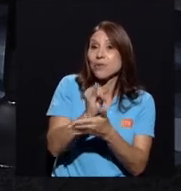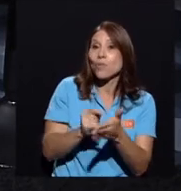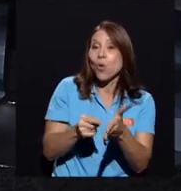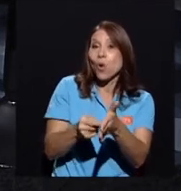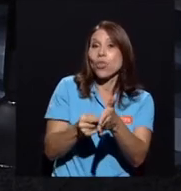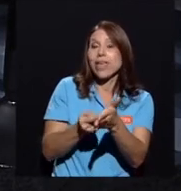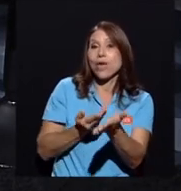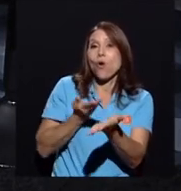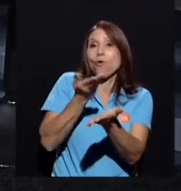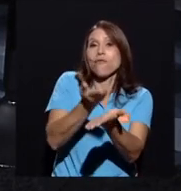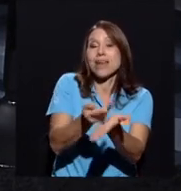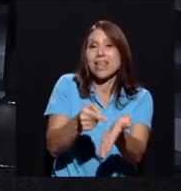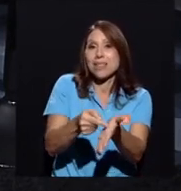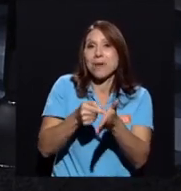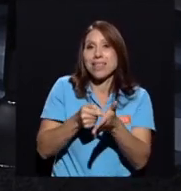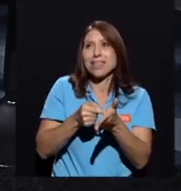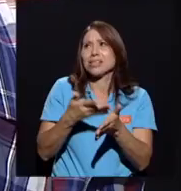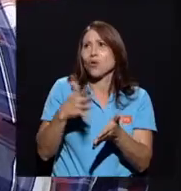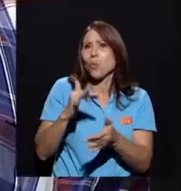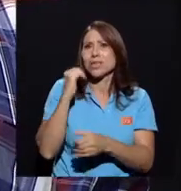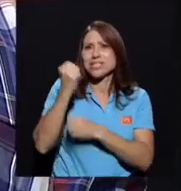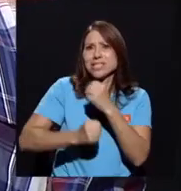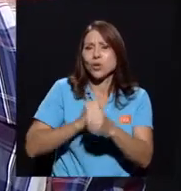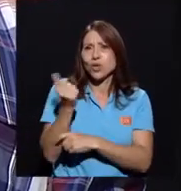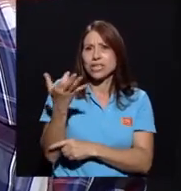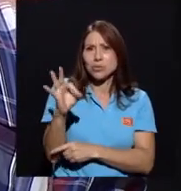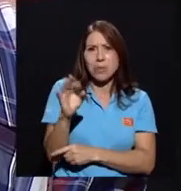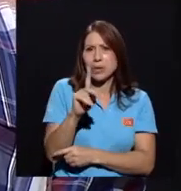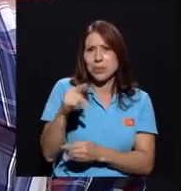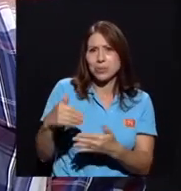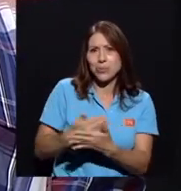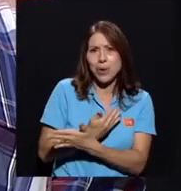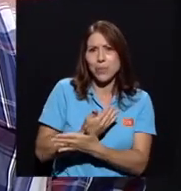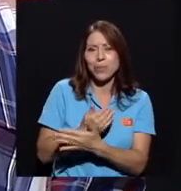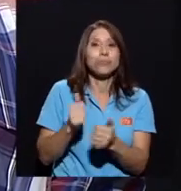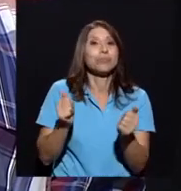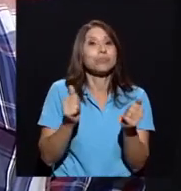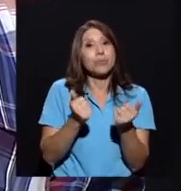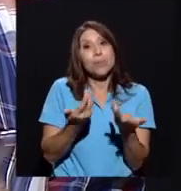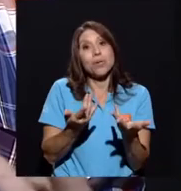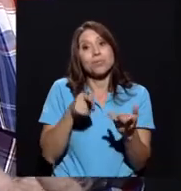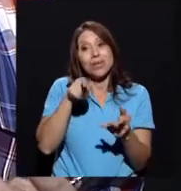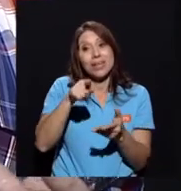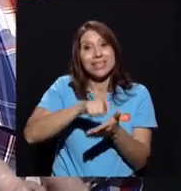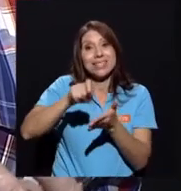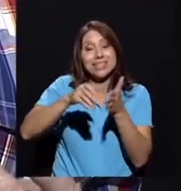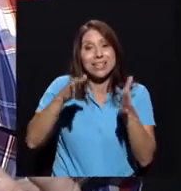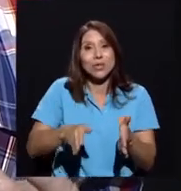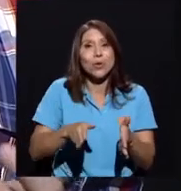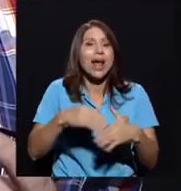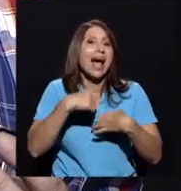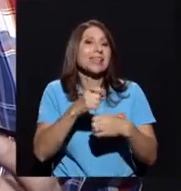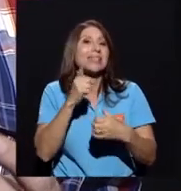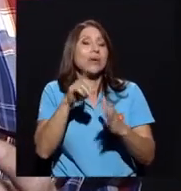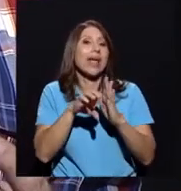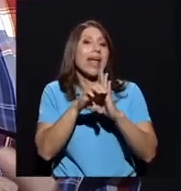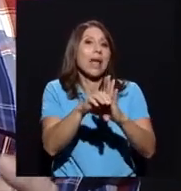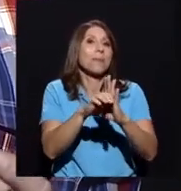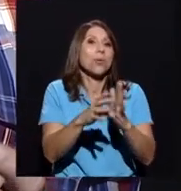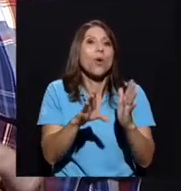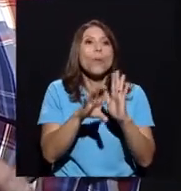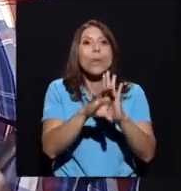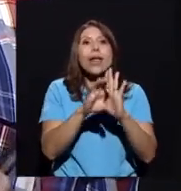siglo y te pone ejemplos a de martín como buenos uso la cebada como como dinero